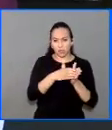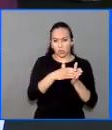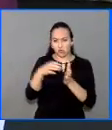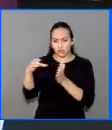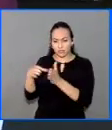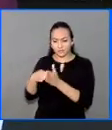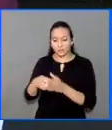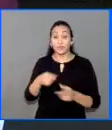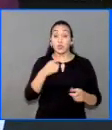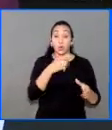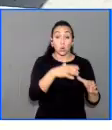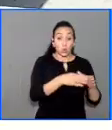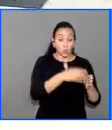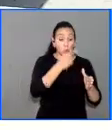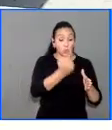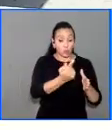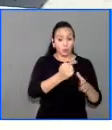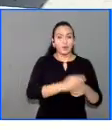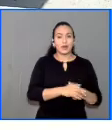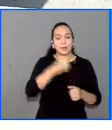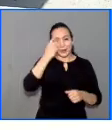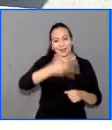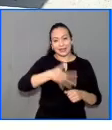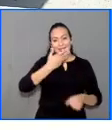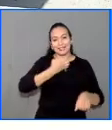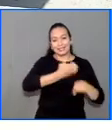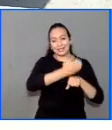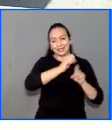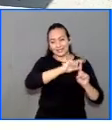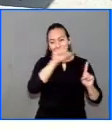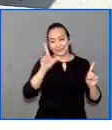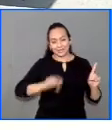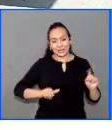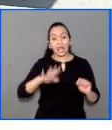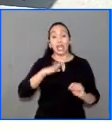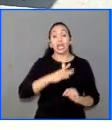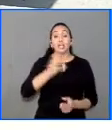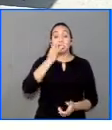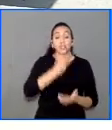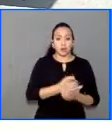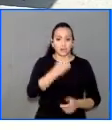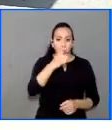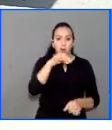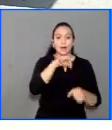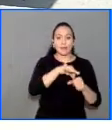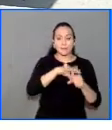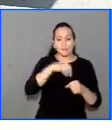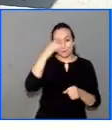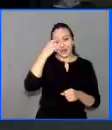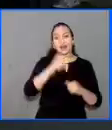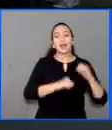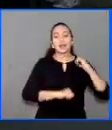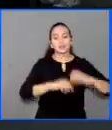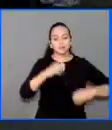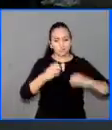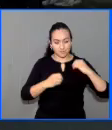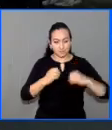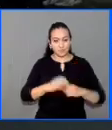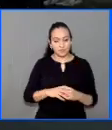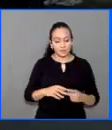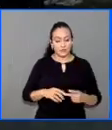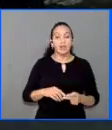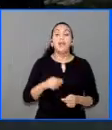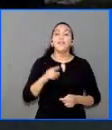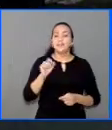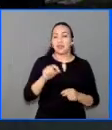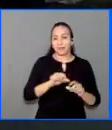que se instalarán en 15 entidades en las que habrá únicamente elecciones del Poder Judicial de la Federación en el ámbito nacional,